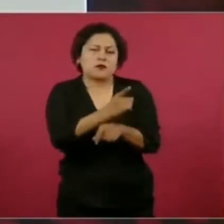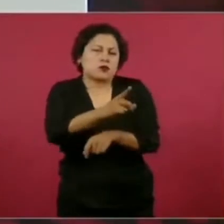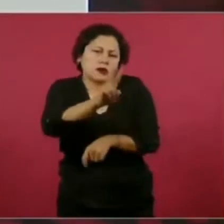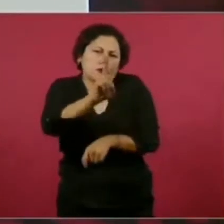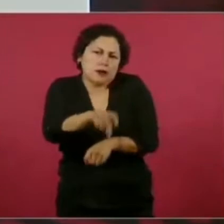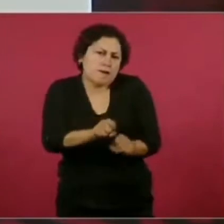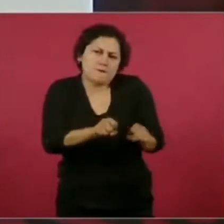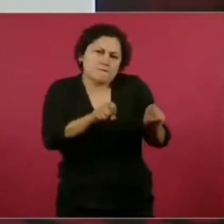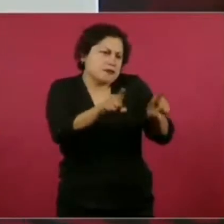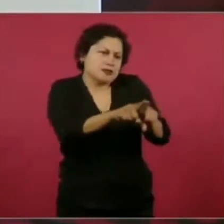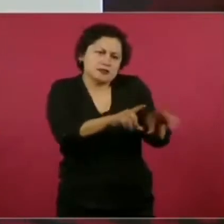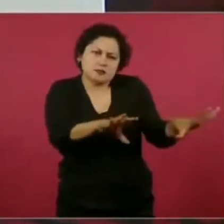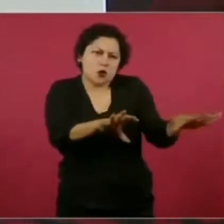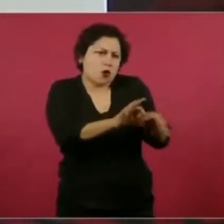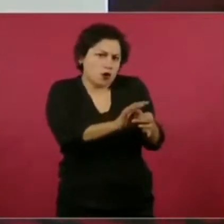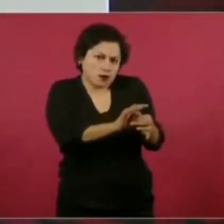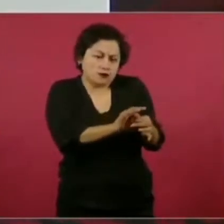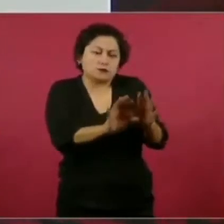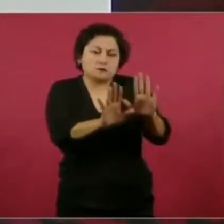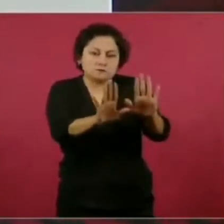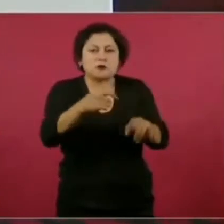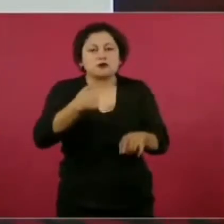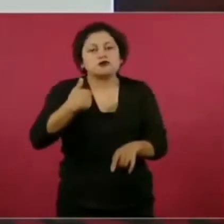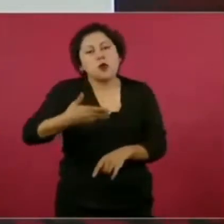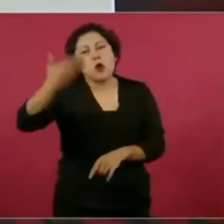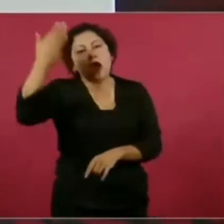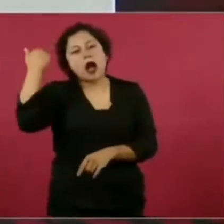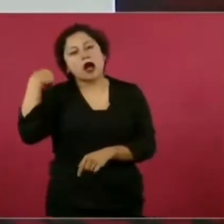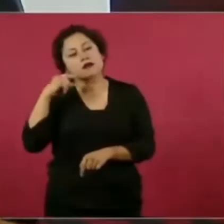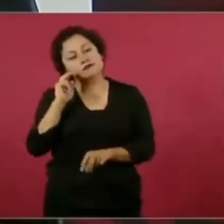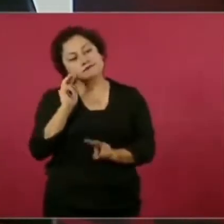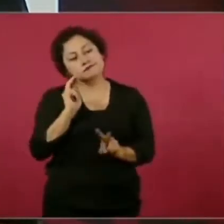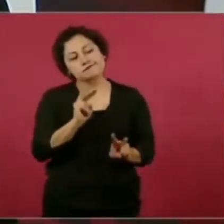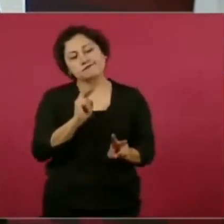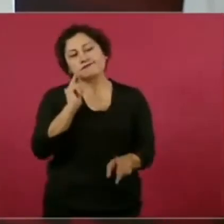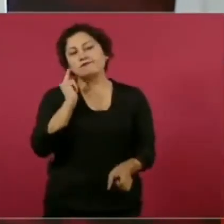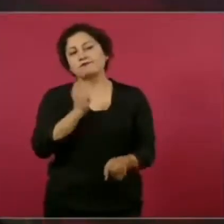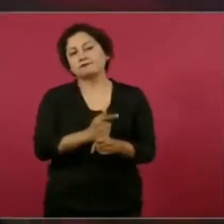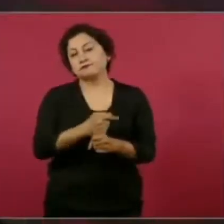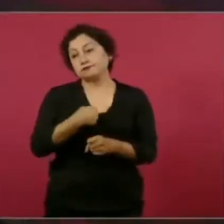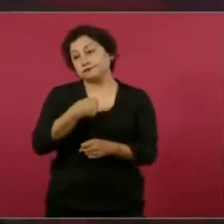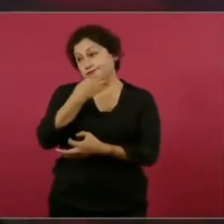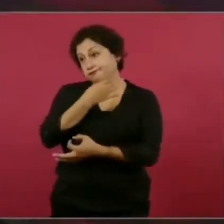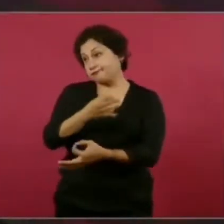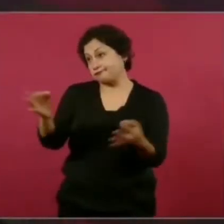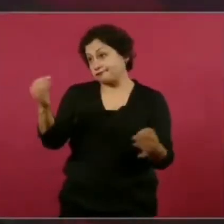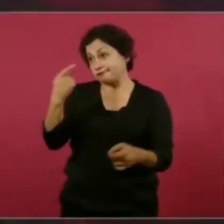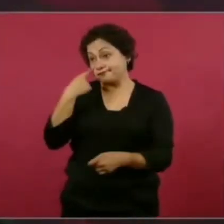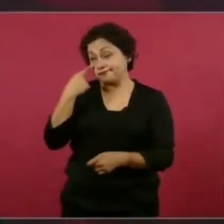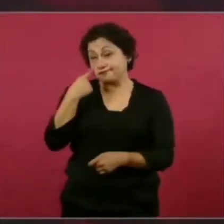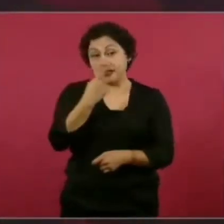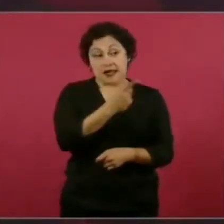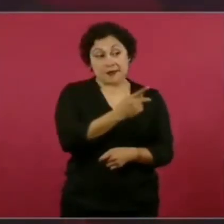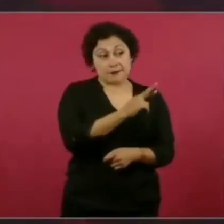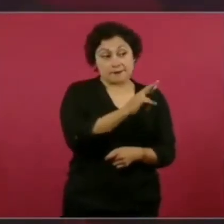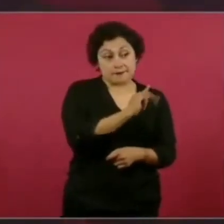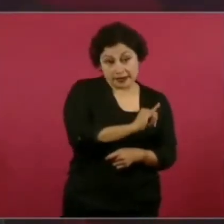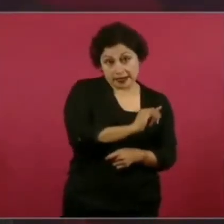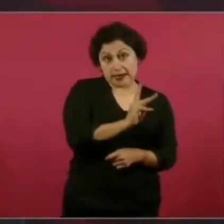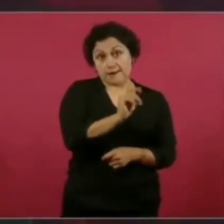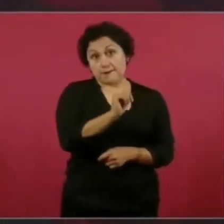Llegué a decir en ese entonces de que la diferencia entre el PRI y el PAN era como